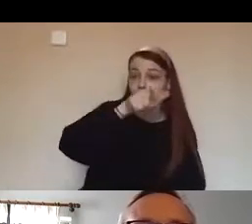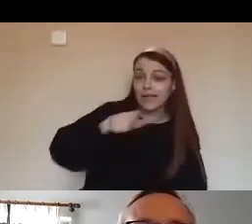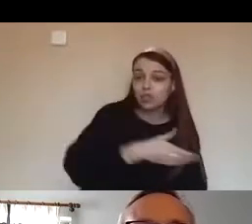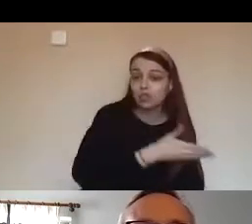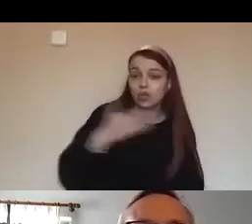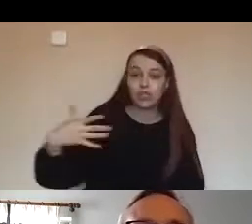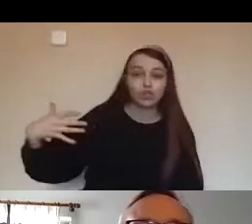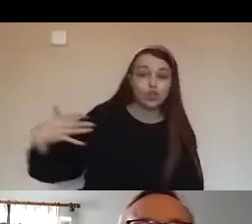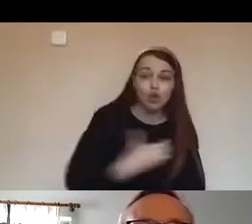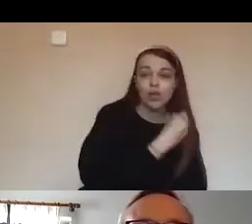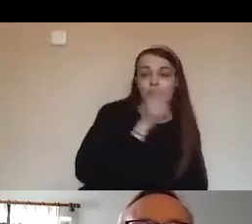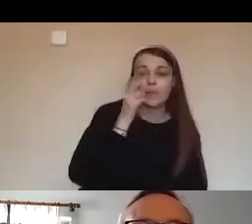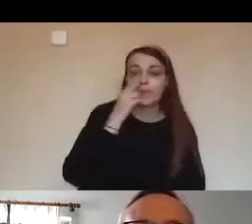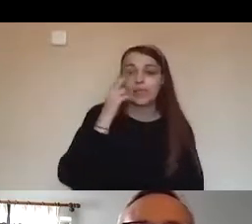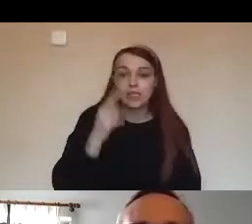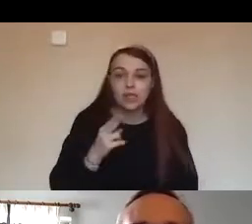admire y